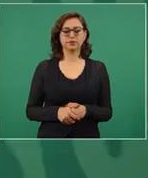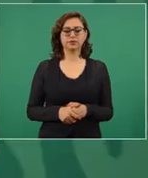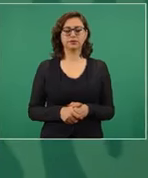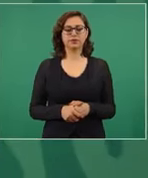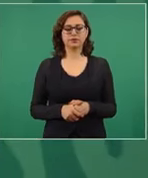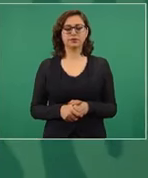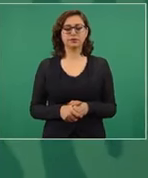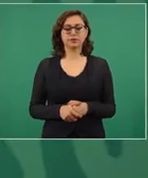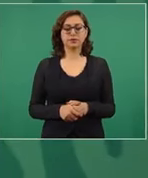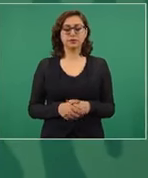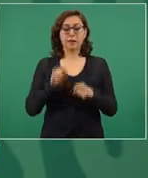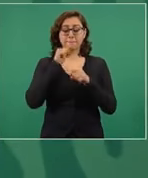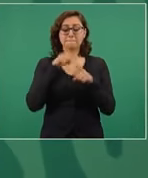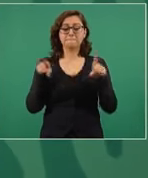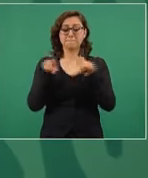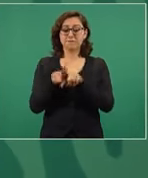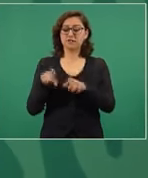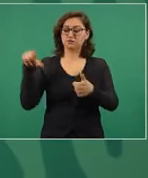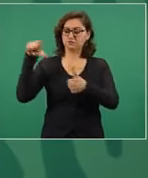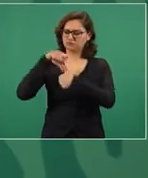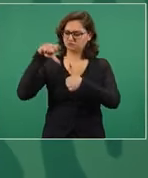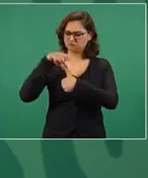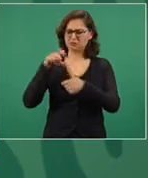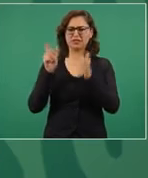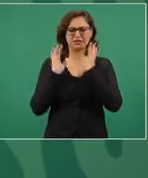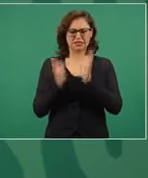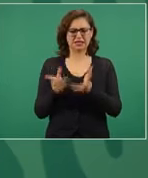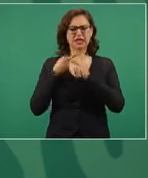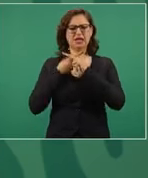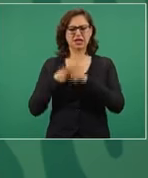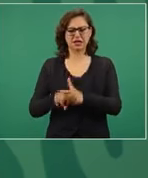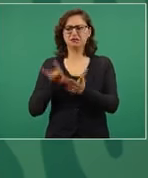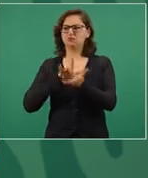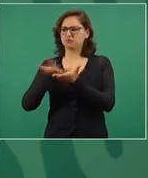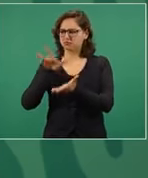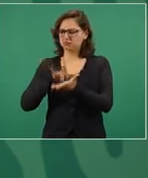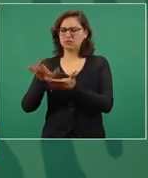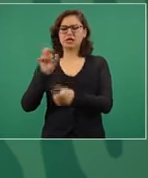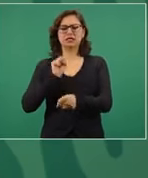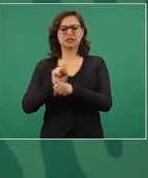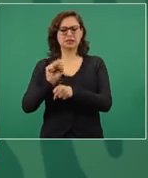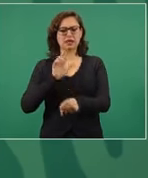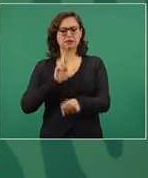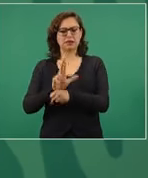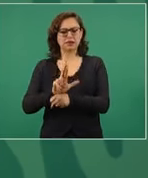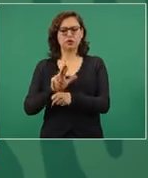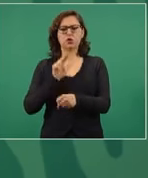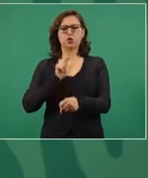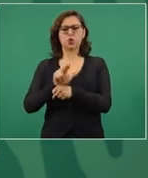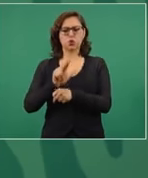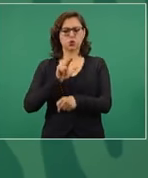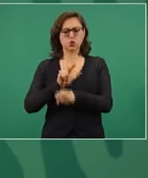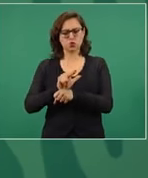en Centroamérica, estamos ayudando en El Salvador, estamos ayudando en